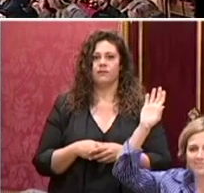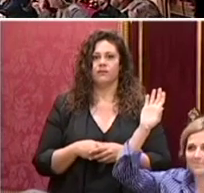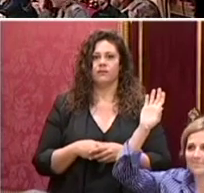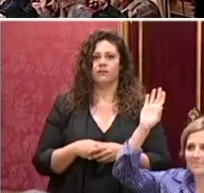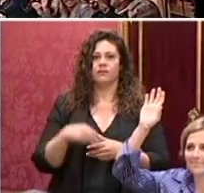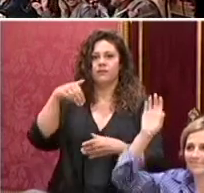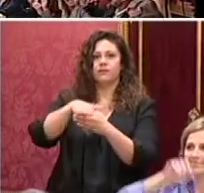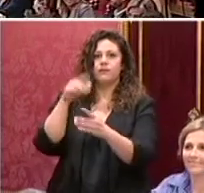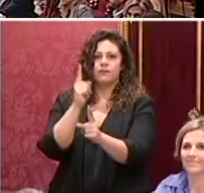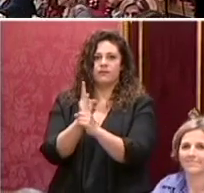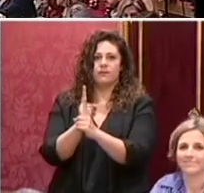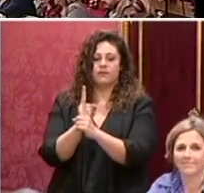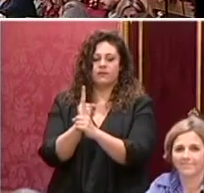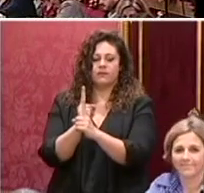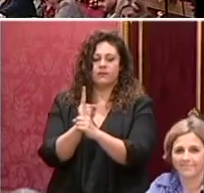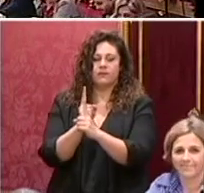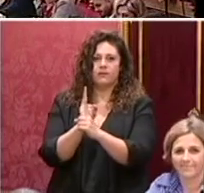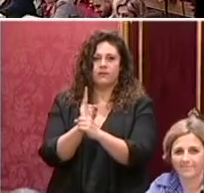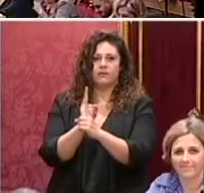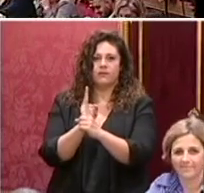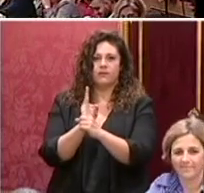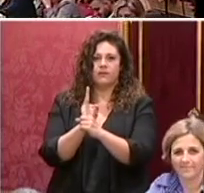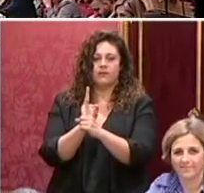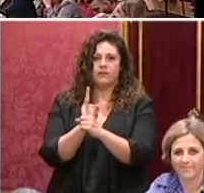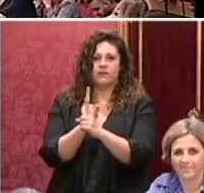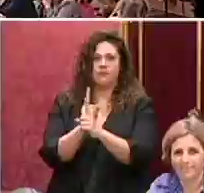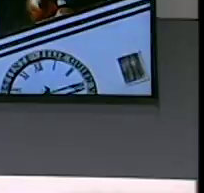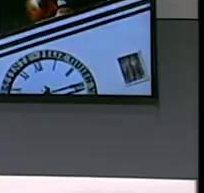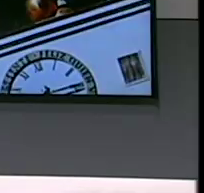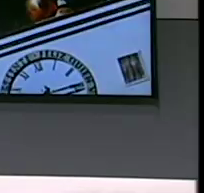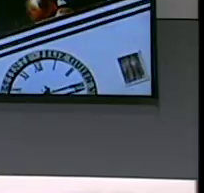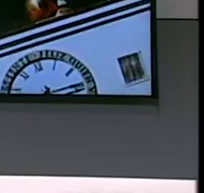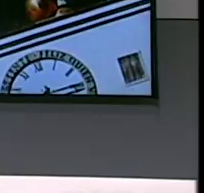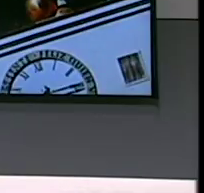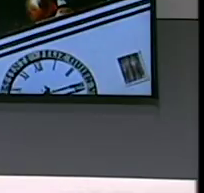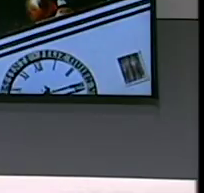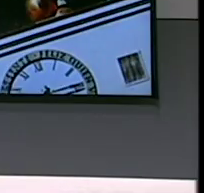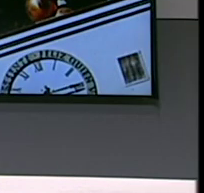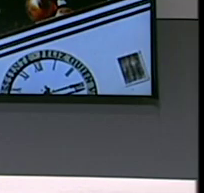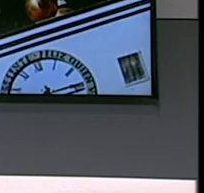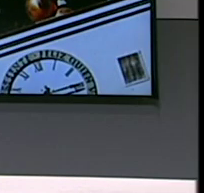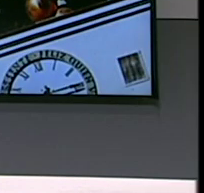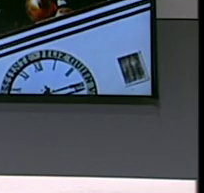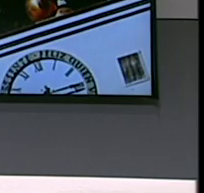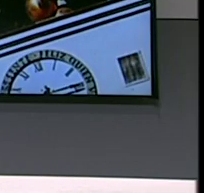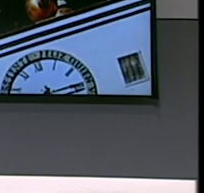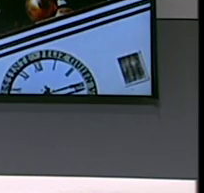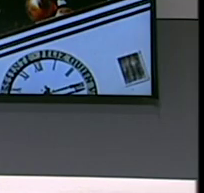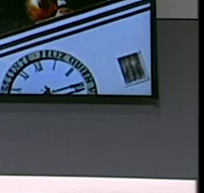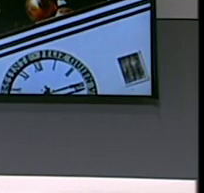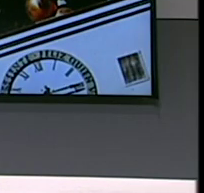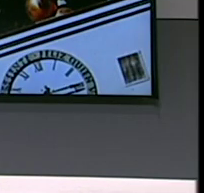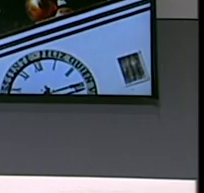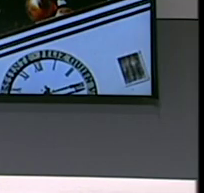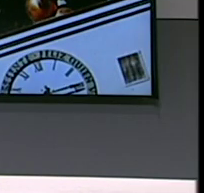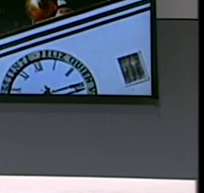aprobada con los votos a favor del Partido Popular y Vox y en contra del PSOE. Vox no ha votado. Tres mociones ha presentado el Partido Socialista sobre el